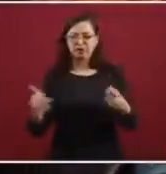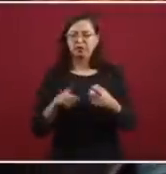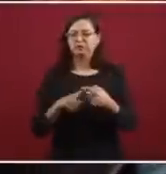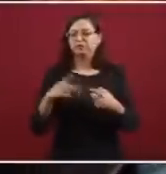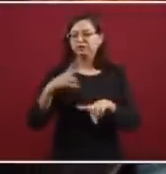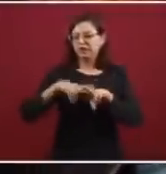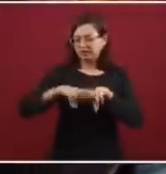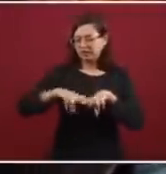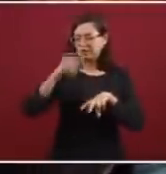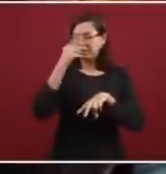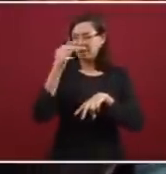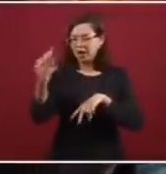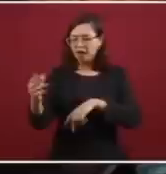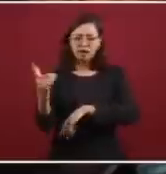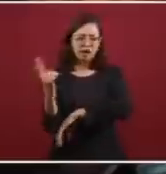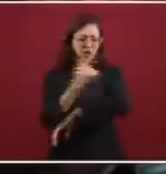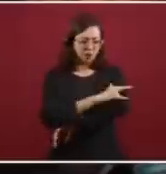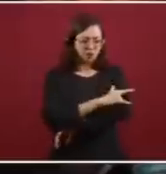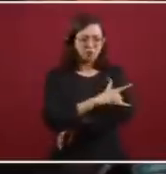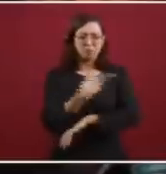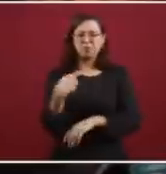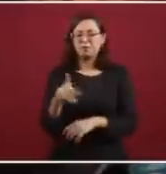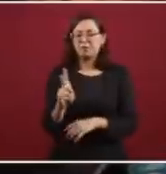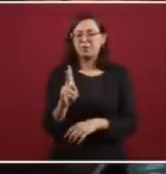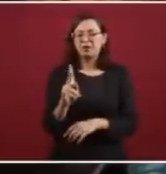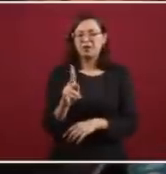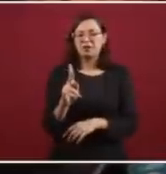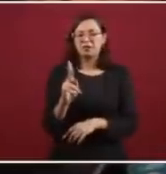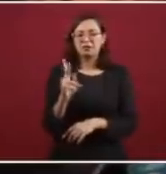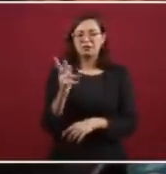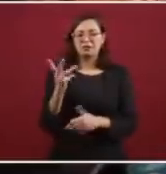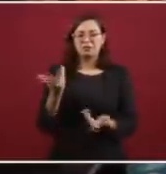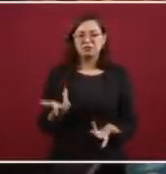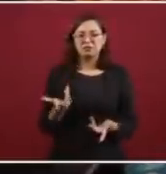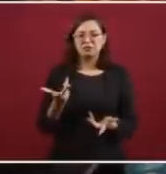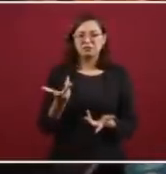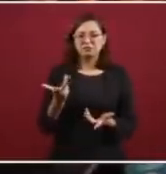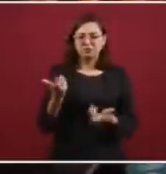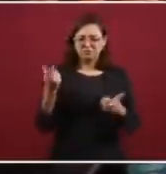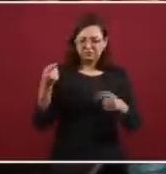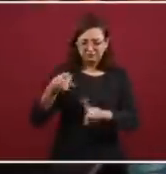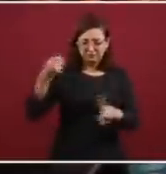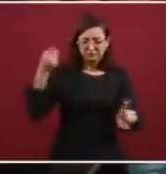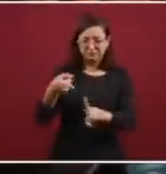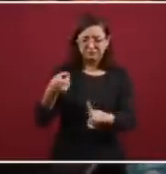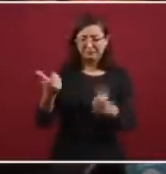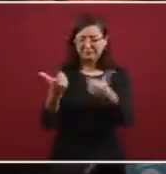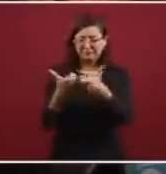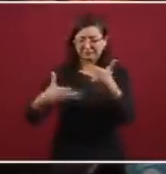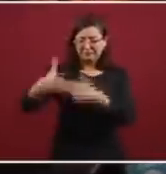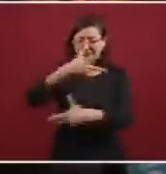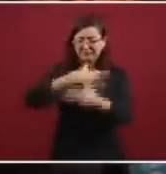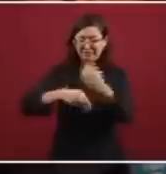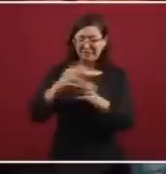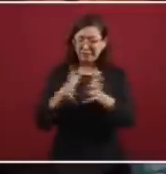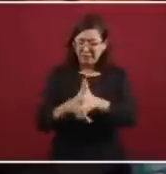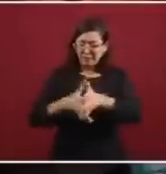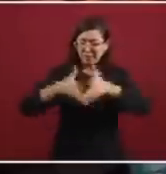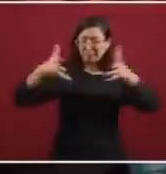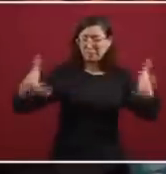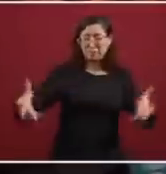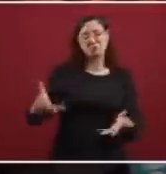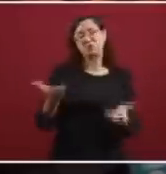aeropuerto. En ellos no vemos un fondo económico que pudiera ser mayor.